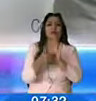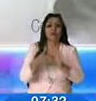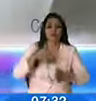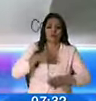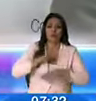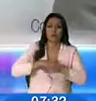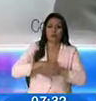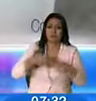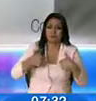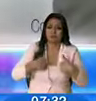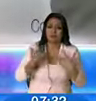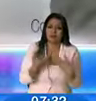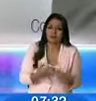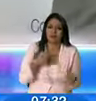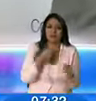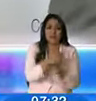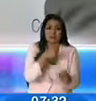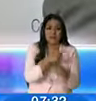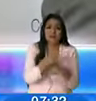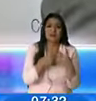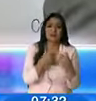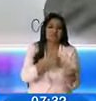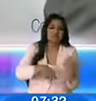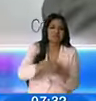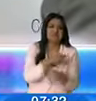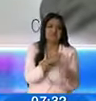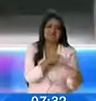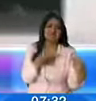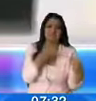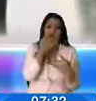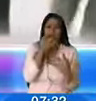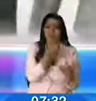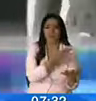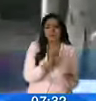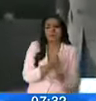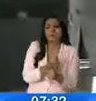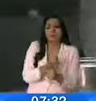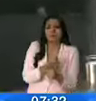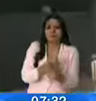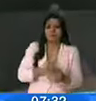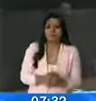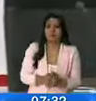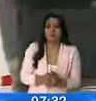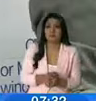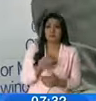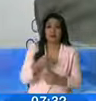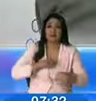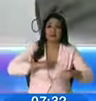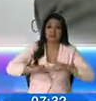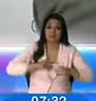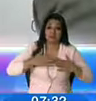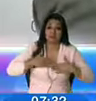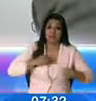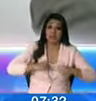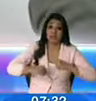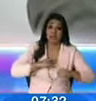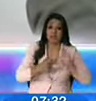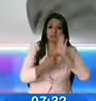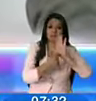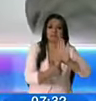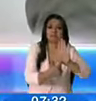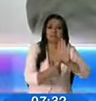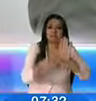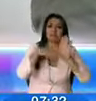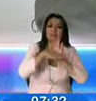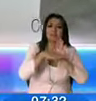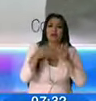este tiempo es persecución, revanchismo, odio. Cruz defiende la gestión con cifras. ¿Cómo han evolucionado los depósitos de la banca en